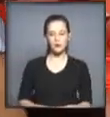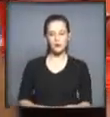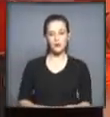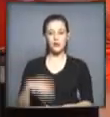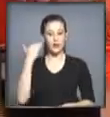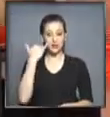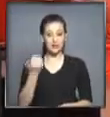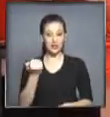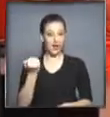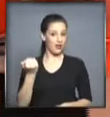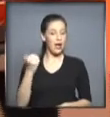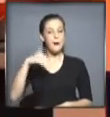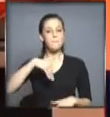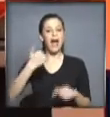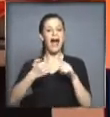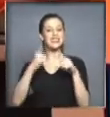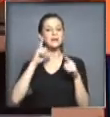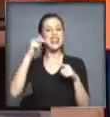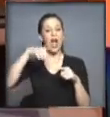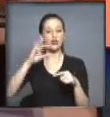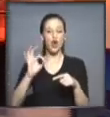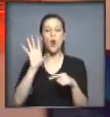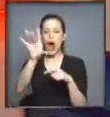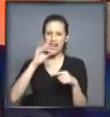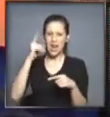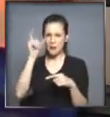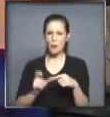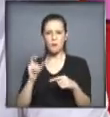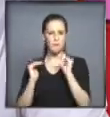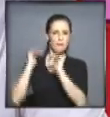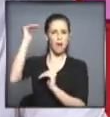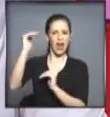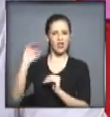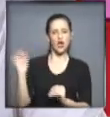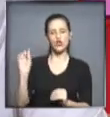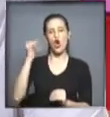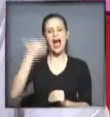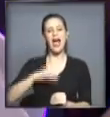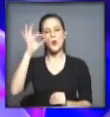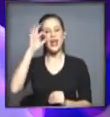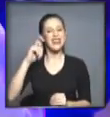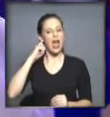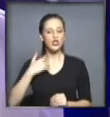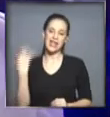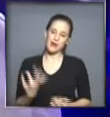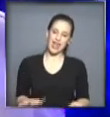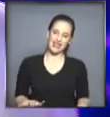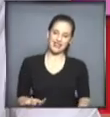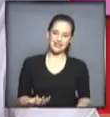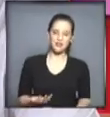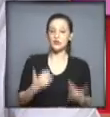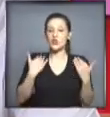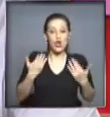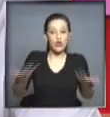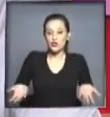Bueno, ya estamos. A ver, Maximiliano, su opinión al respecto. ¿Elegiré una persona más grande que usted? ¿Usted qué edad tiene? No, yo tengo 20. 20, bueno. Está bien. Sí, qué sé yo, no sé.